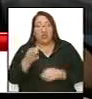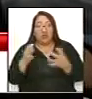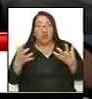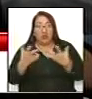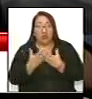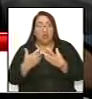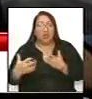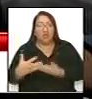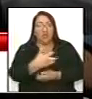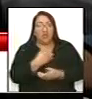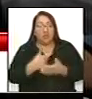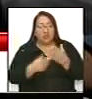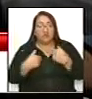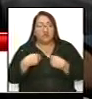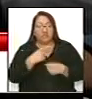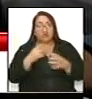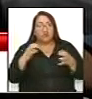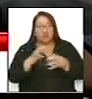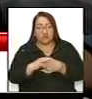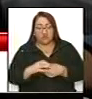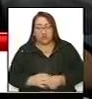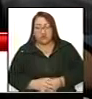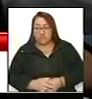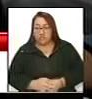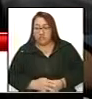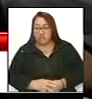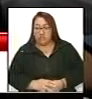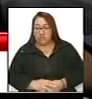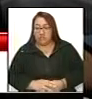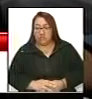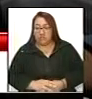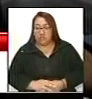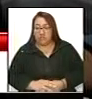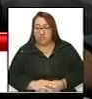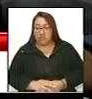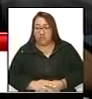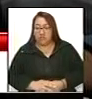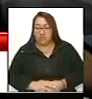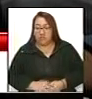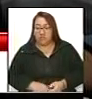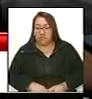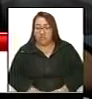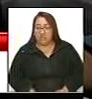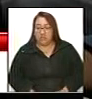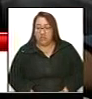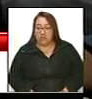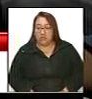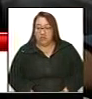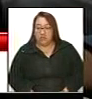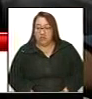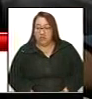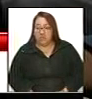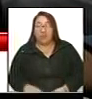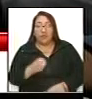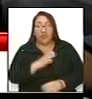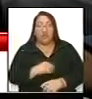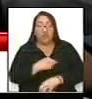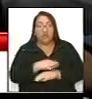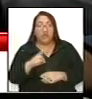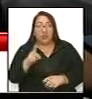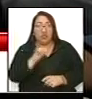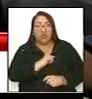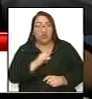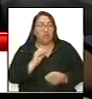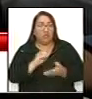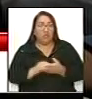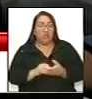de las recaudaciones obtenidas por cada socio y con un tope. Tal sistema se apoya en el prudente criterio derivado del carácter profesional de la entidad, de no